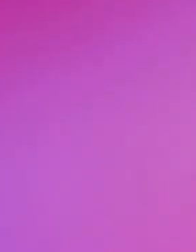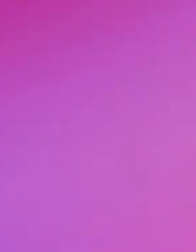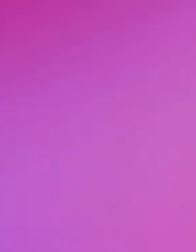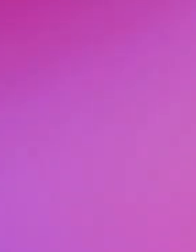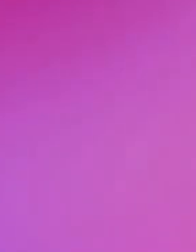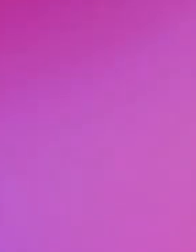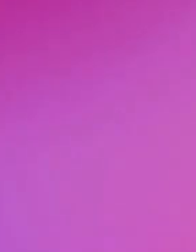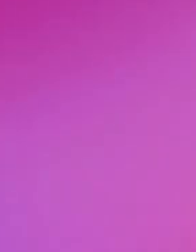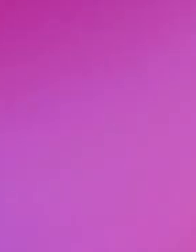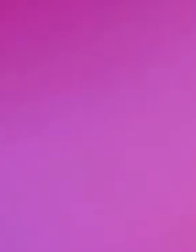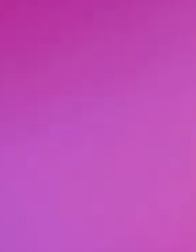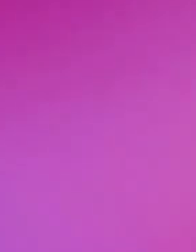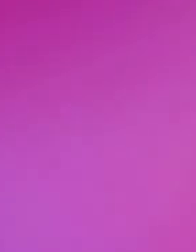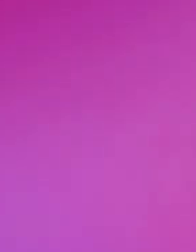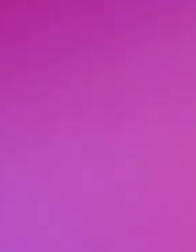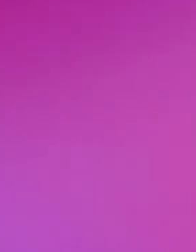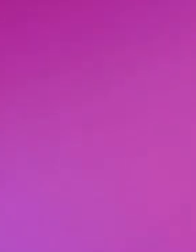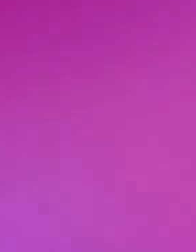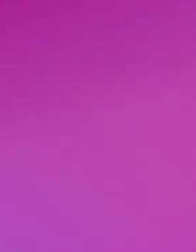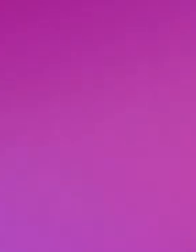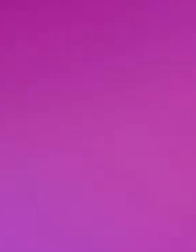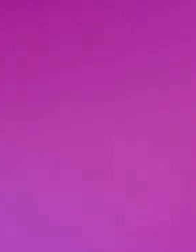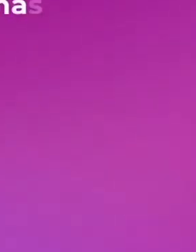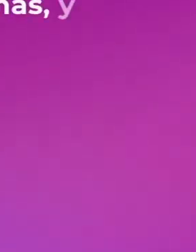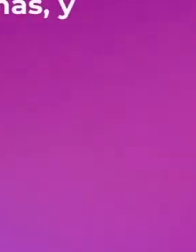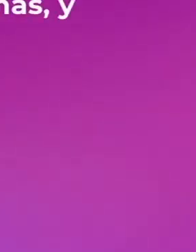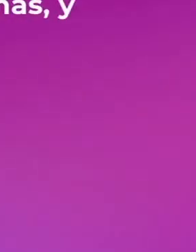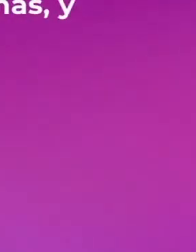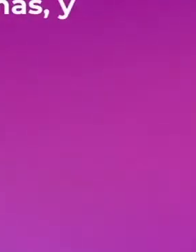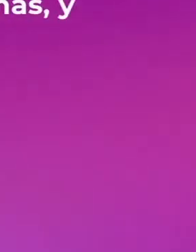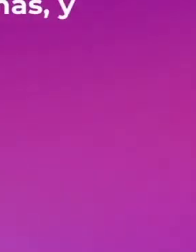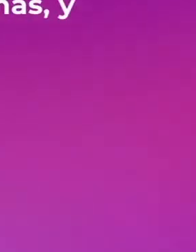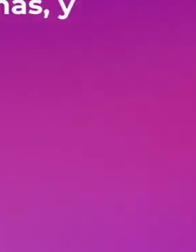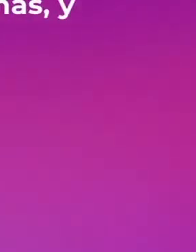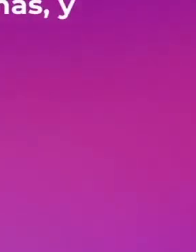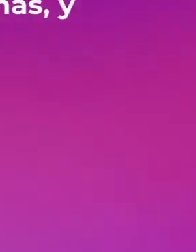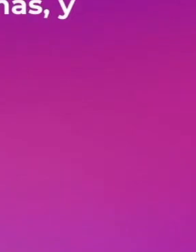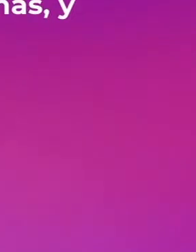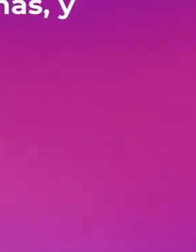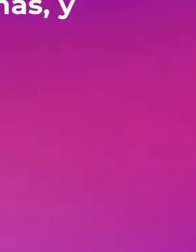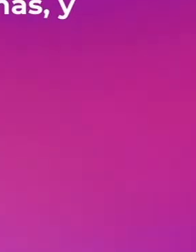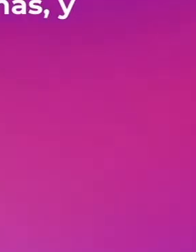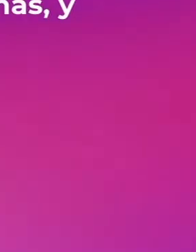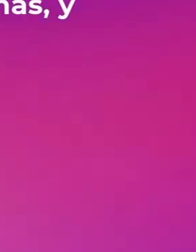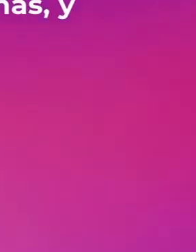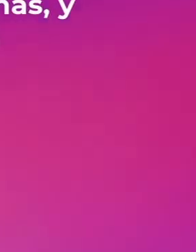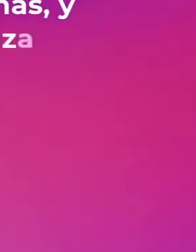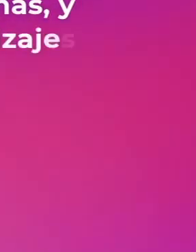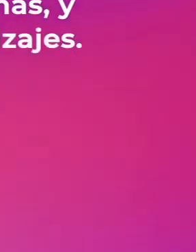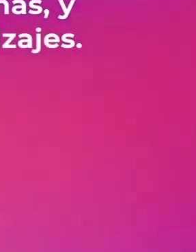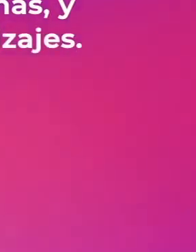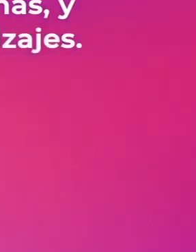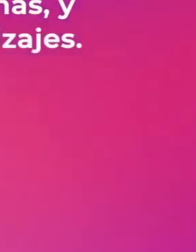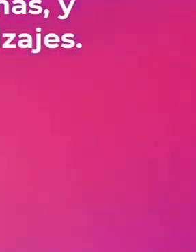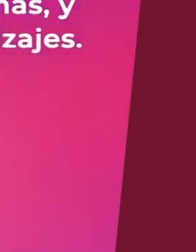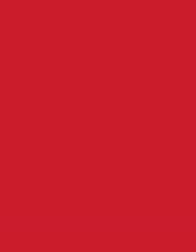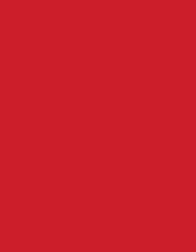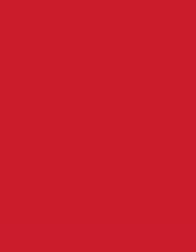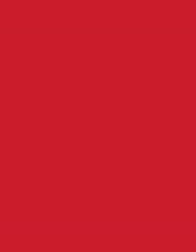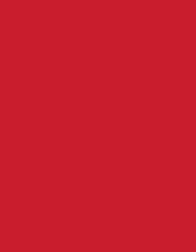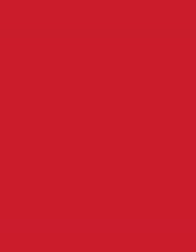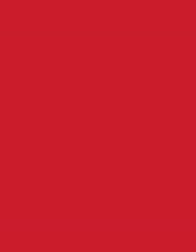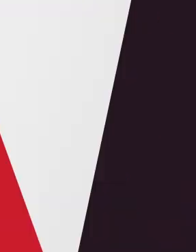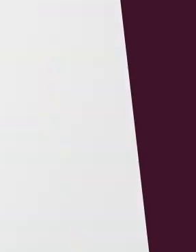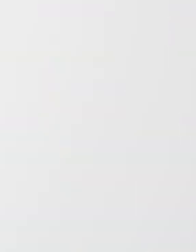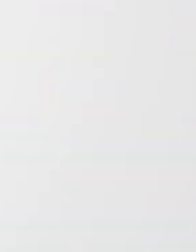aprendeencasa.cep.gov.mx, en donde podrás ver nuevamente los videos de los programas y además encontrarás actividades para fortalecer tus aprendizajes.